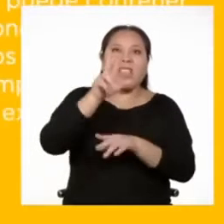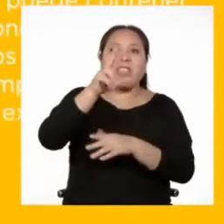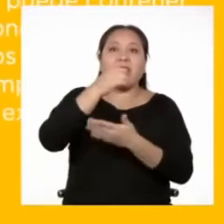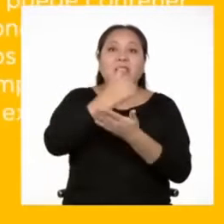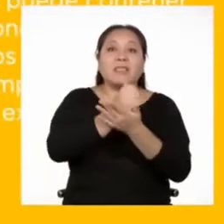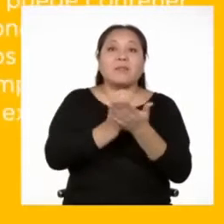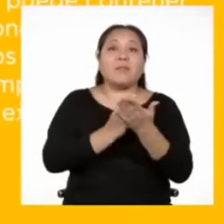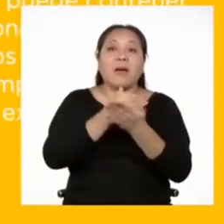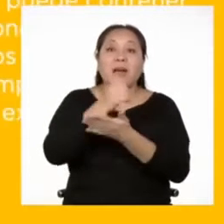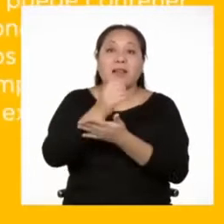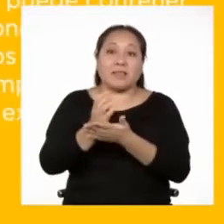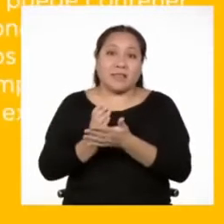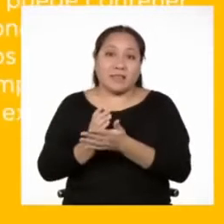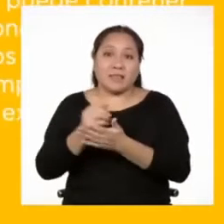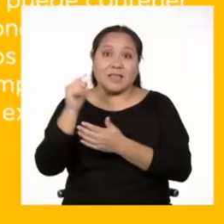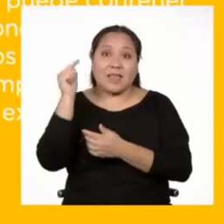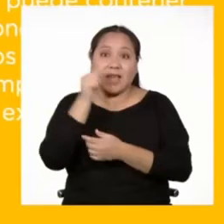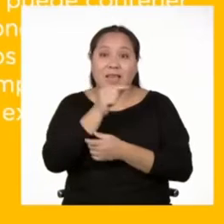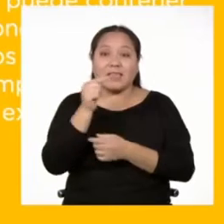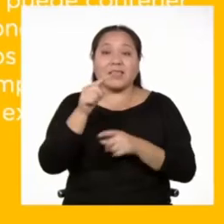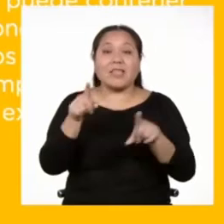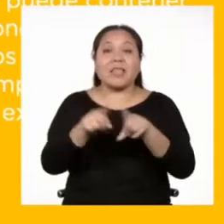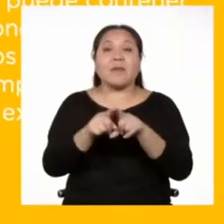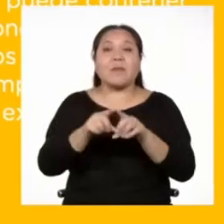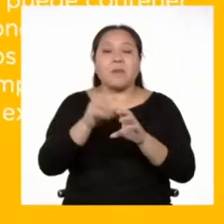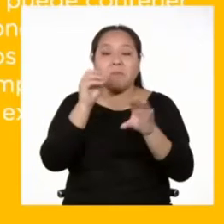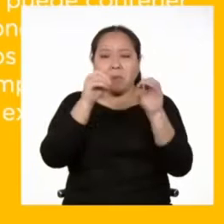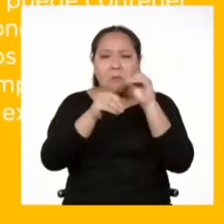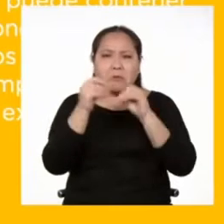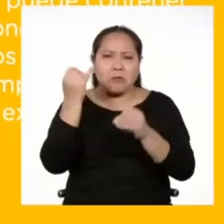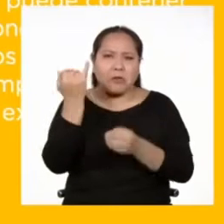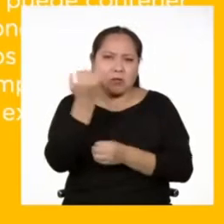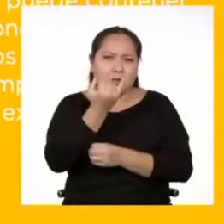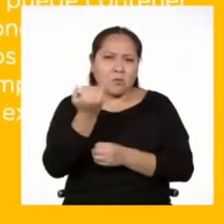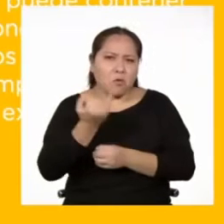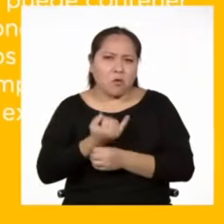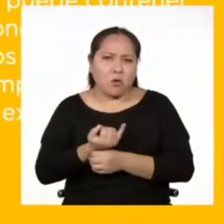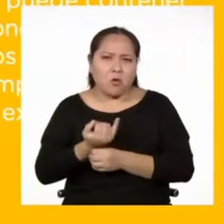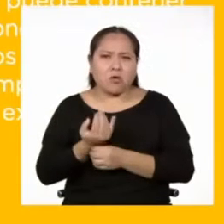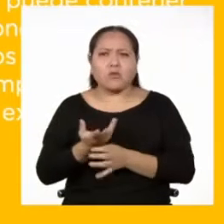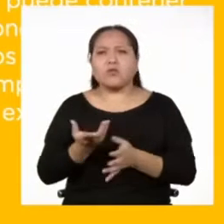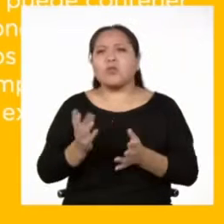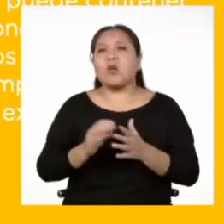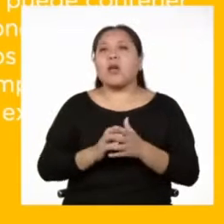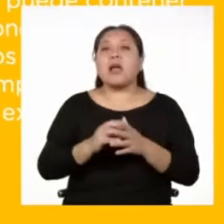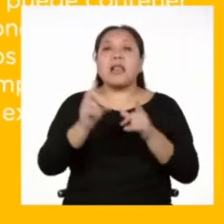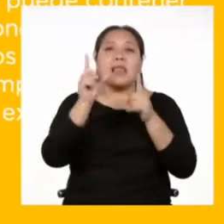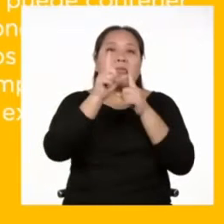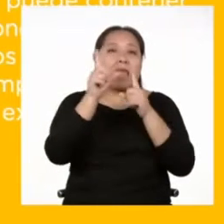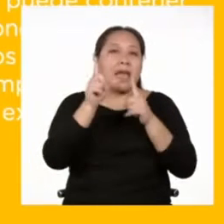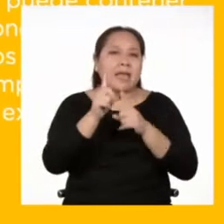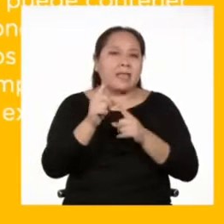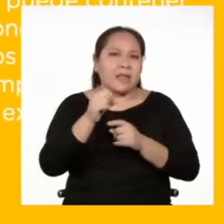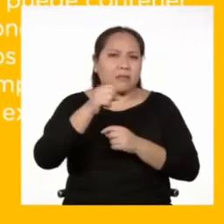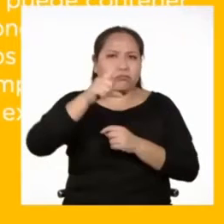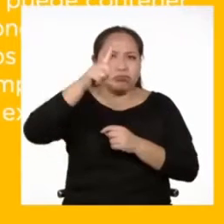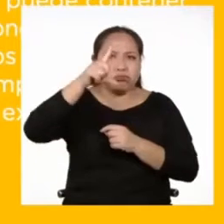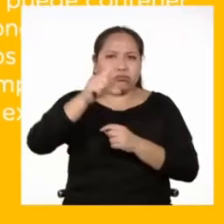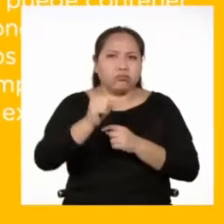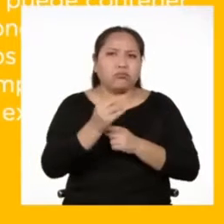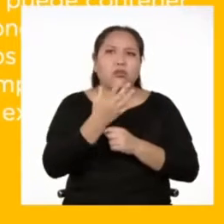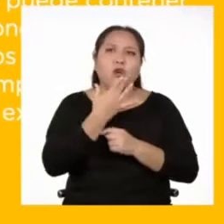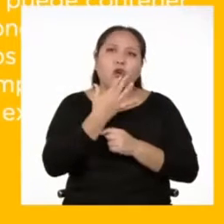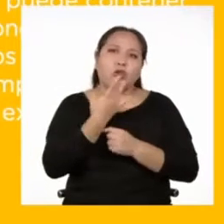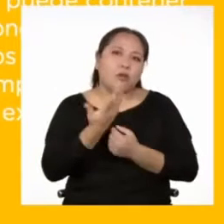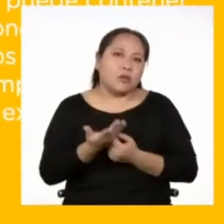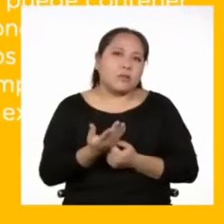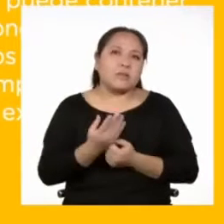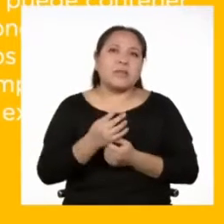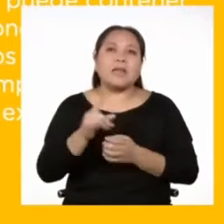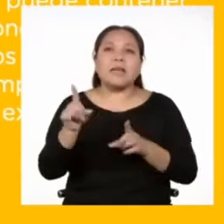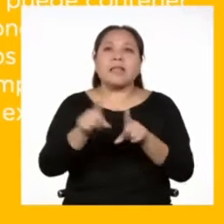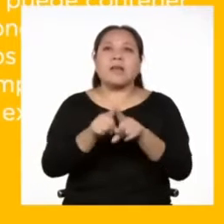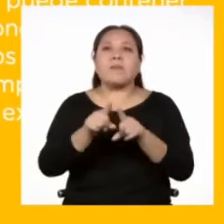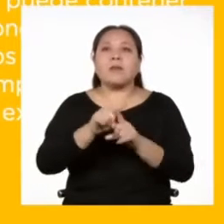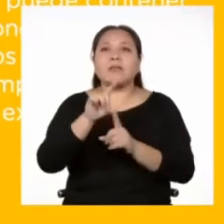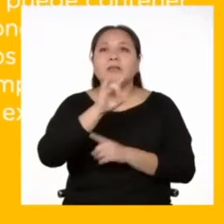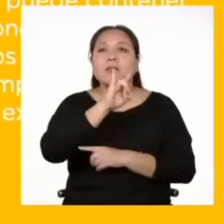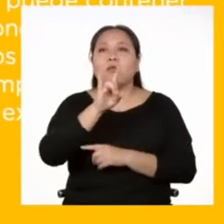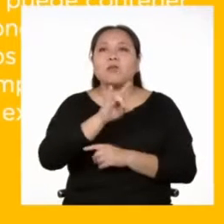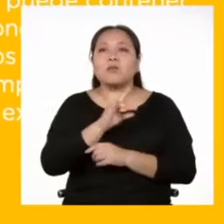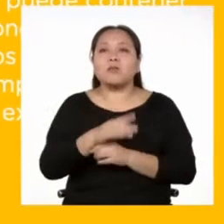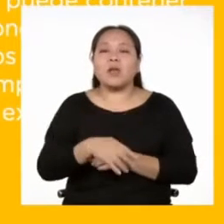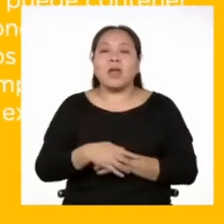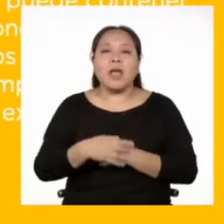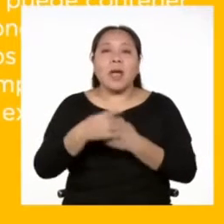que el díptico, el tríptico puede contener gráficos, ilustraciones, letras de diferentes tamaños y colores y utilizarse en el campo